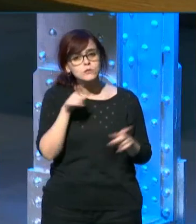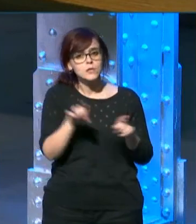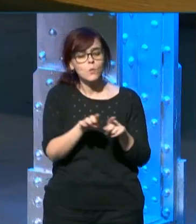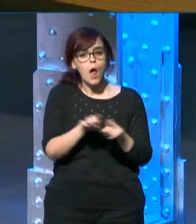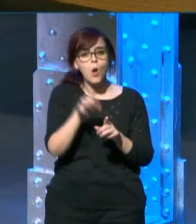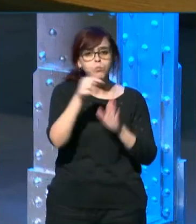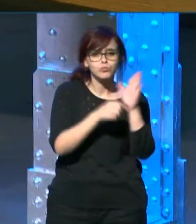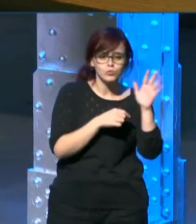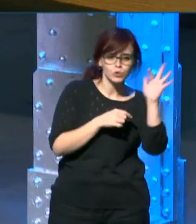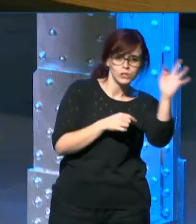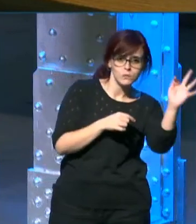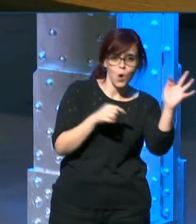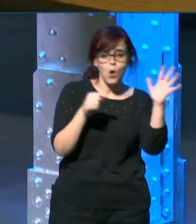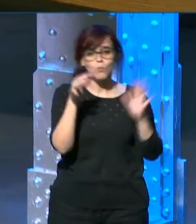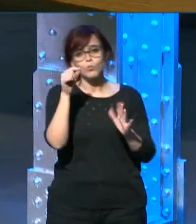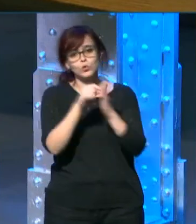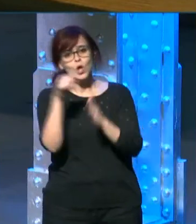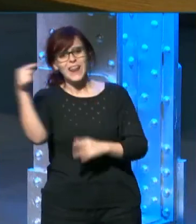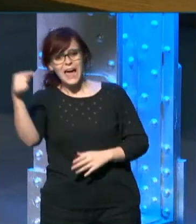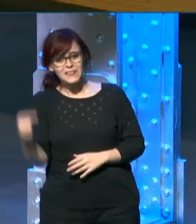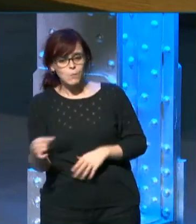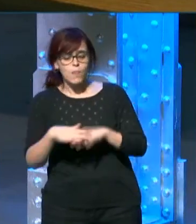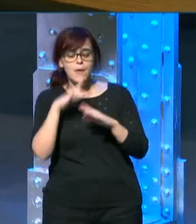buenos y los puntos malos de cada metodología.